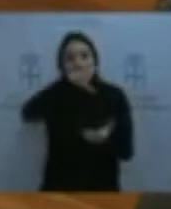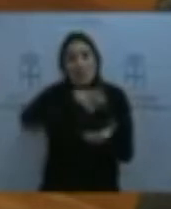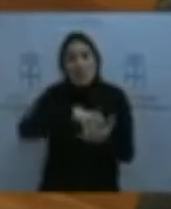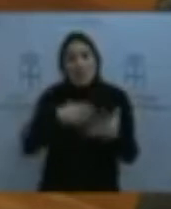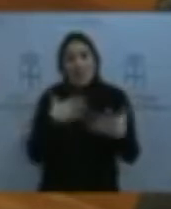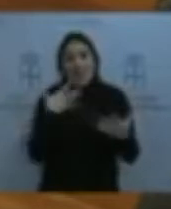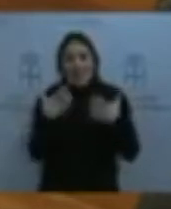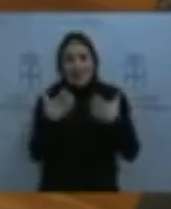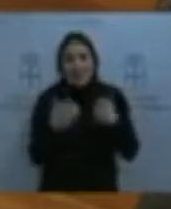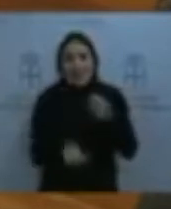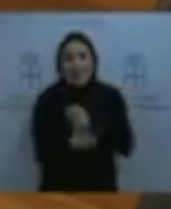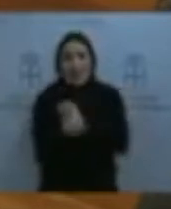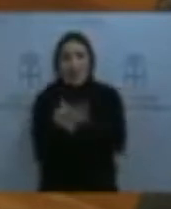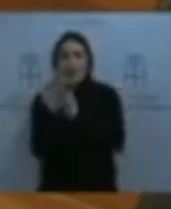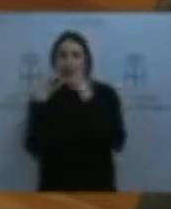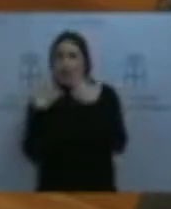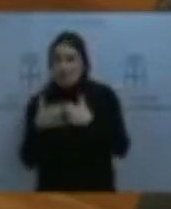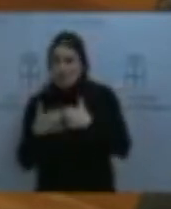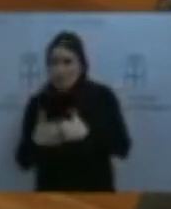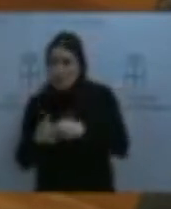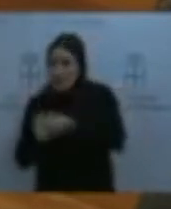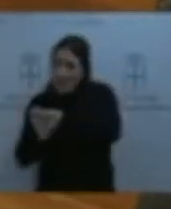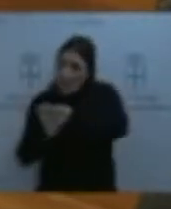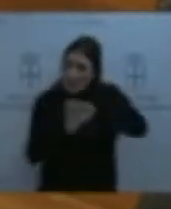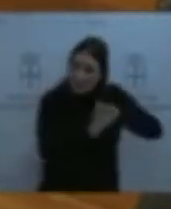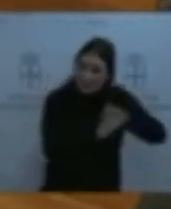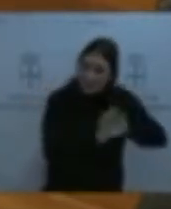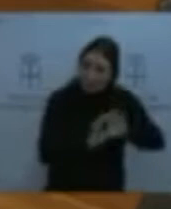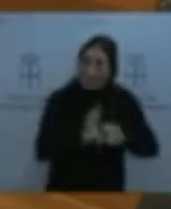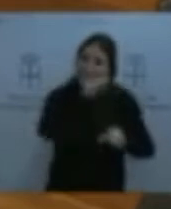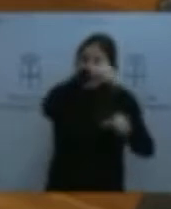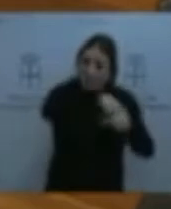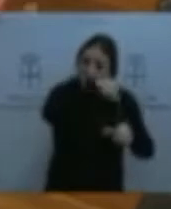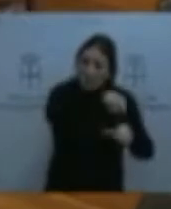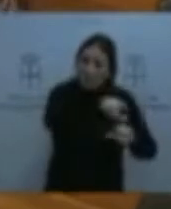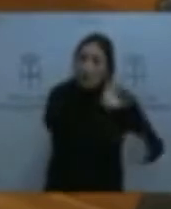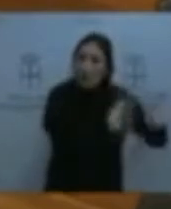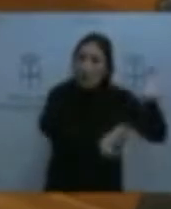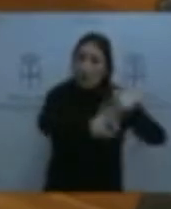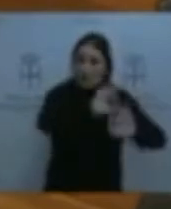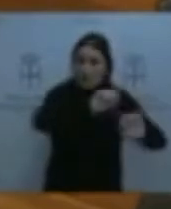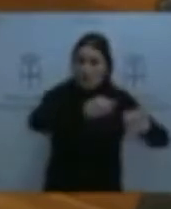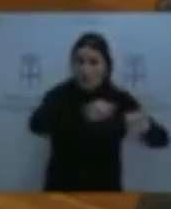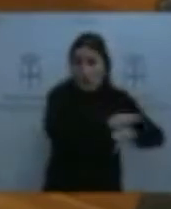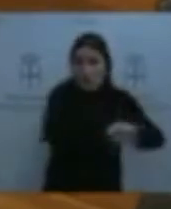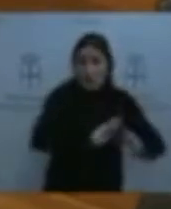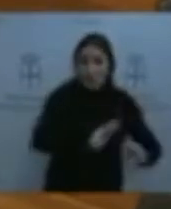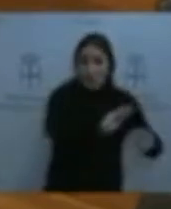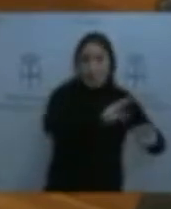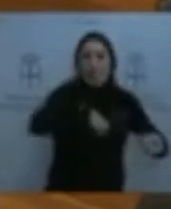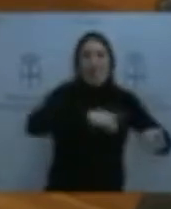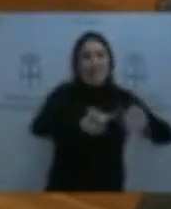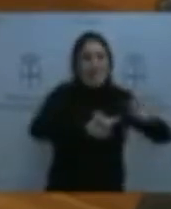las decisiones que los órganos de gobierno de esa fundación han adoptado o pudieran adoptar. Respecto a